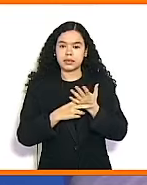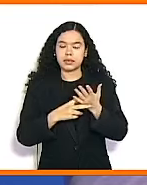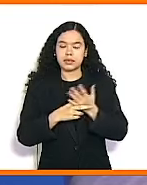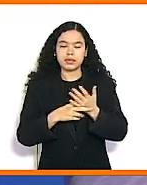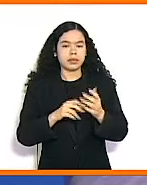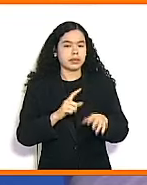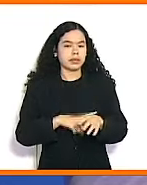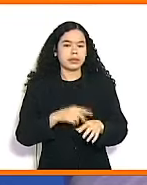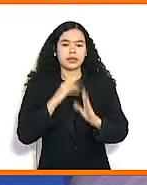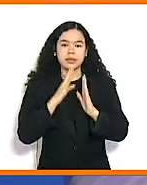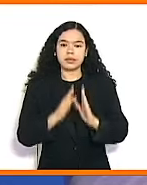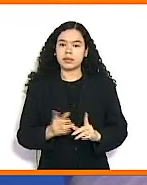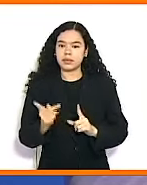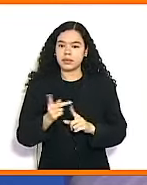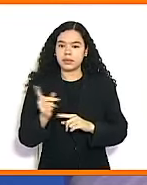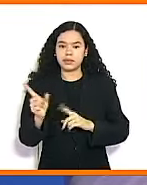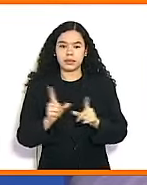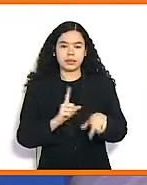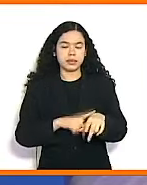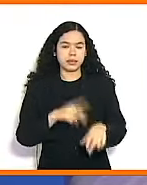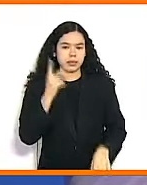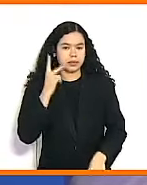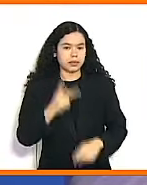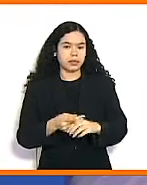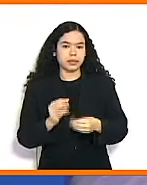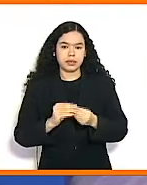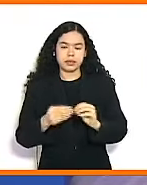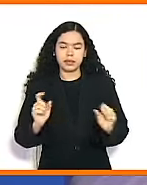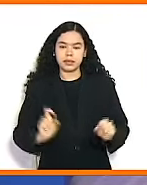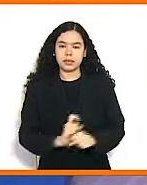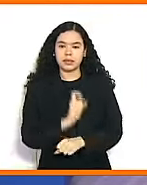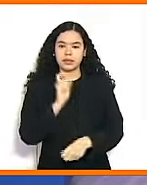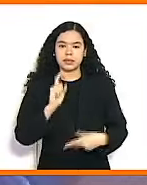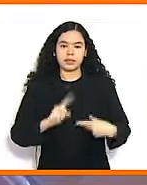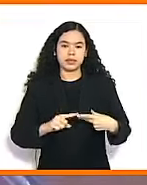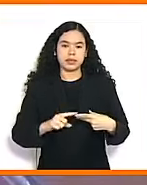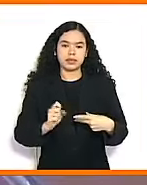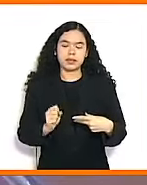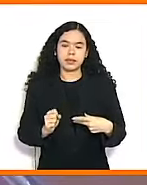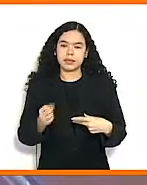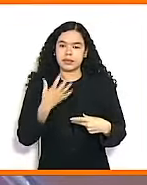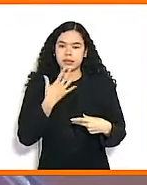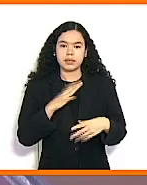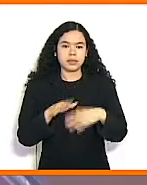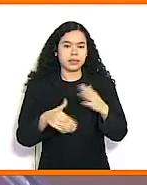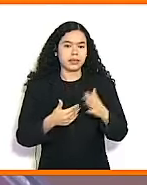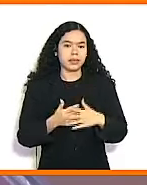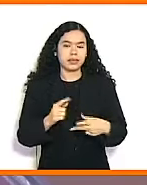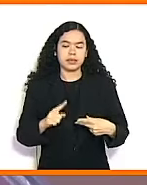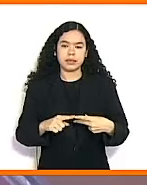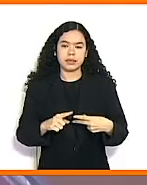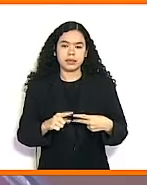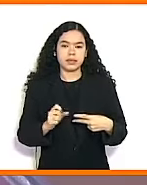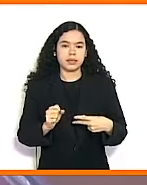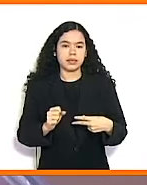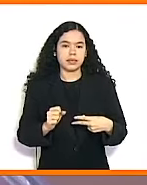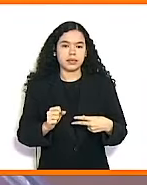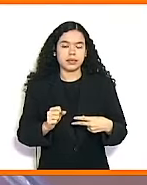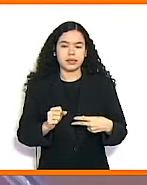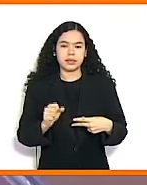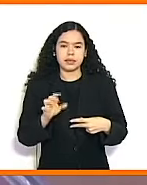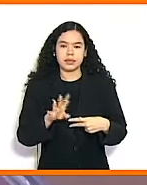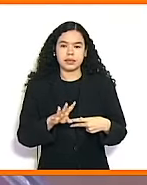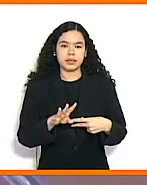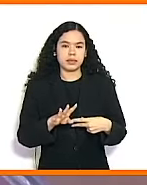1 daremos a conocer el afortunado número ganador con su primer dígito. Te deseo mucha suerte, fiel jugador, porque tu primer dígito es el